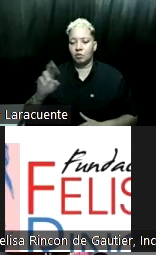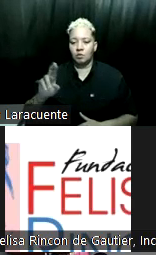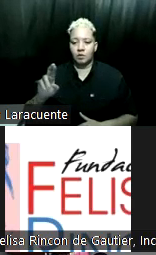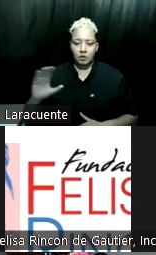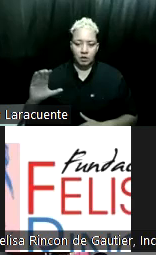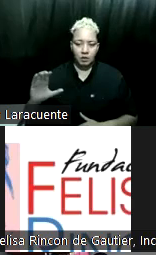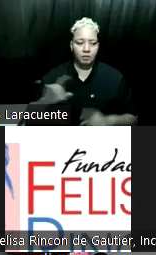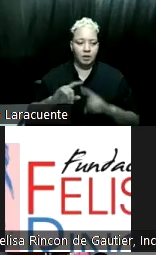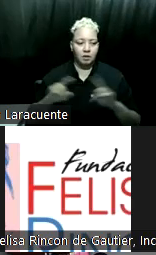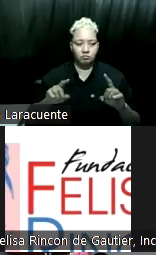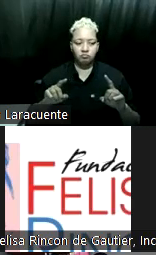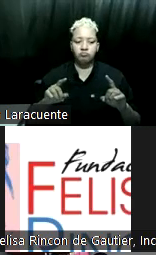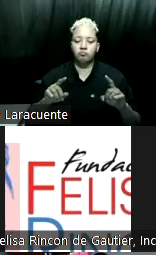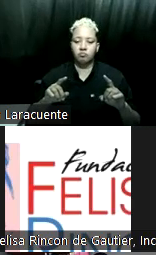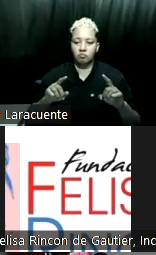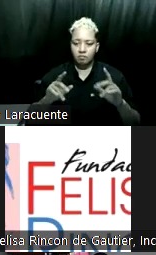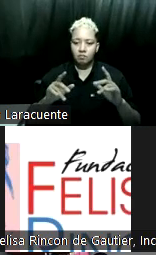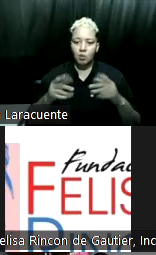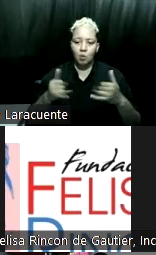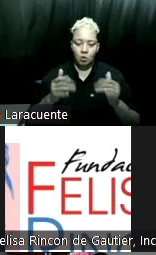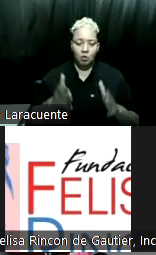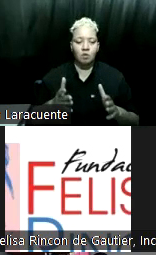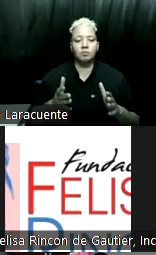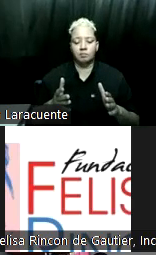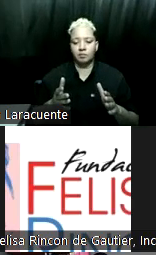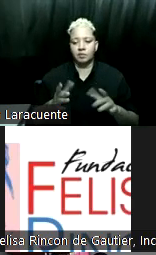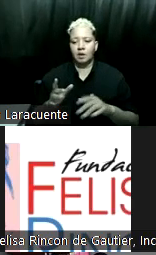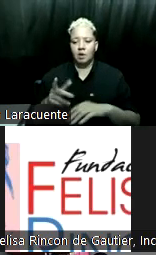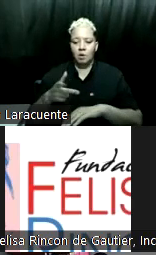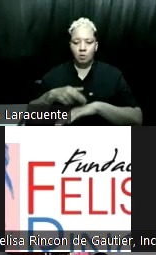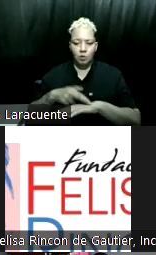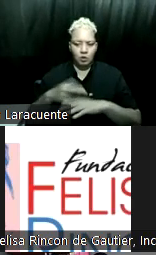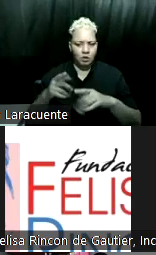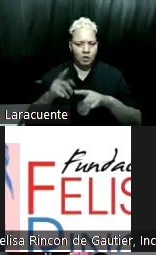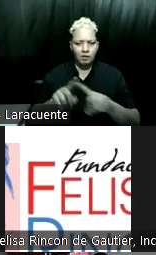dos figuras que jugaron en Puerto Rico en diferentes momentos.